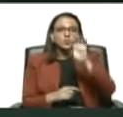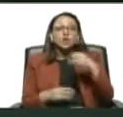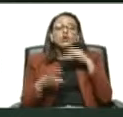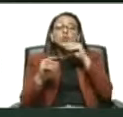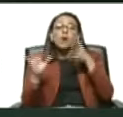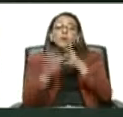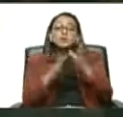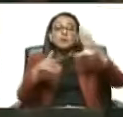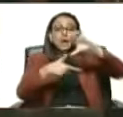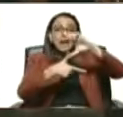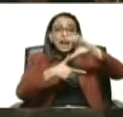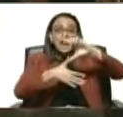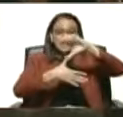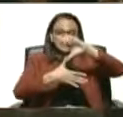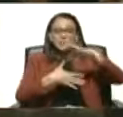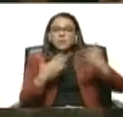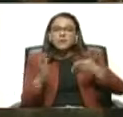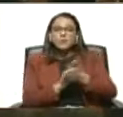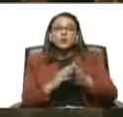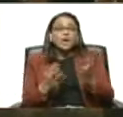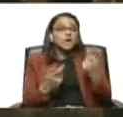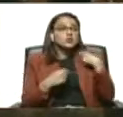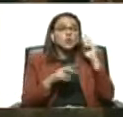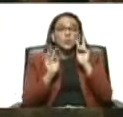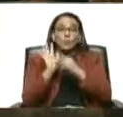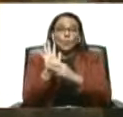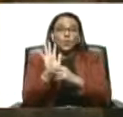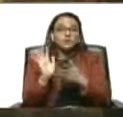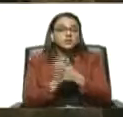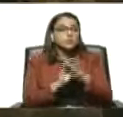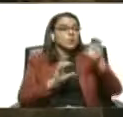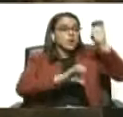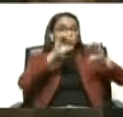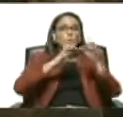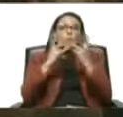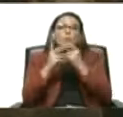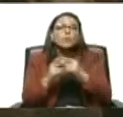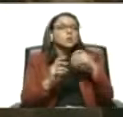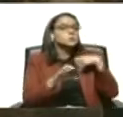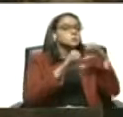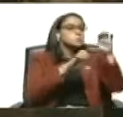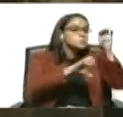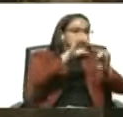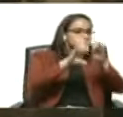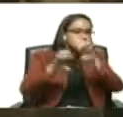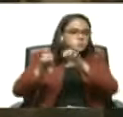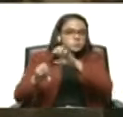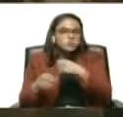números, nosotros lo hemos reflexionado así con nuestros hermanos,